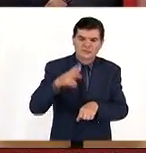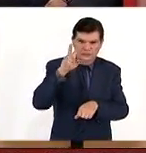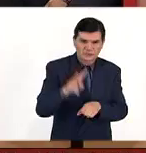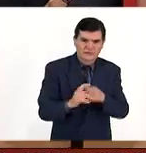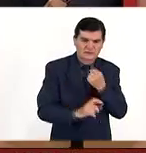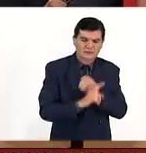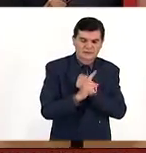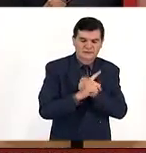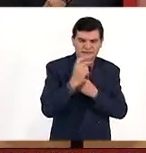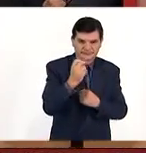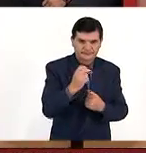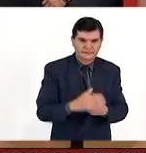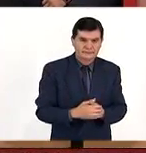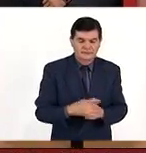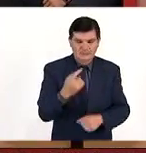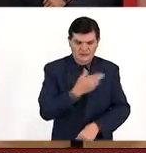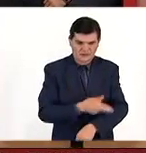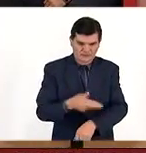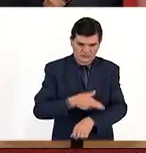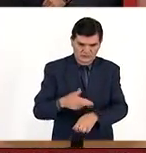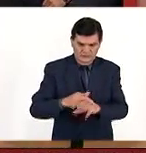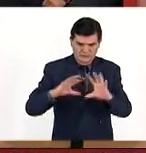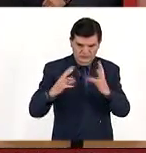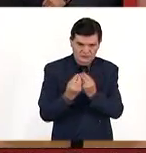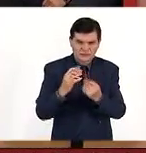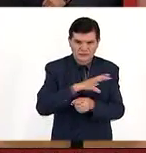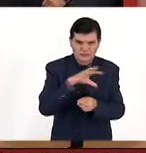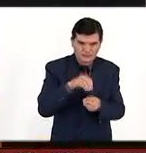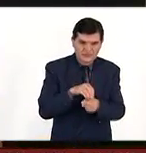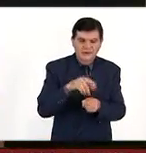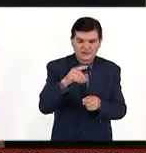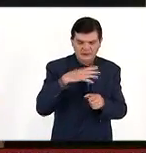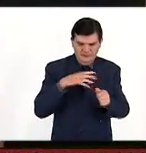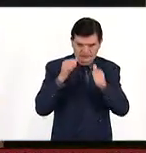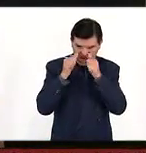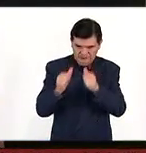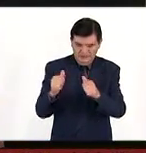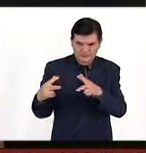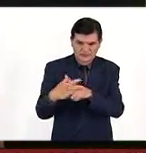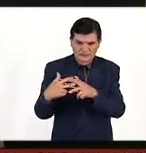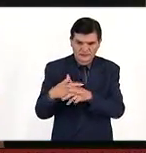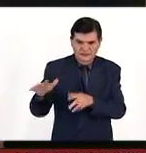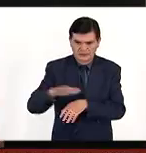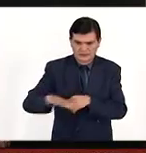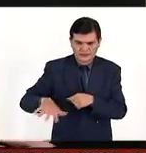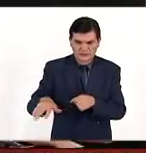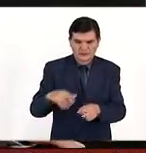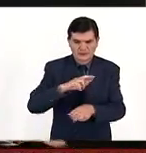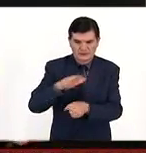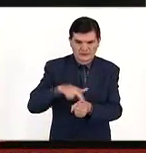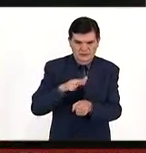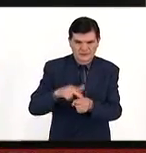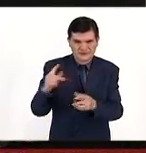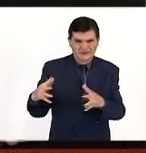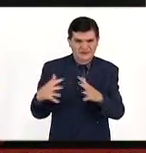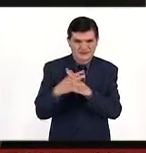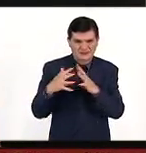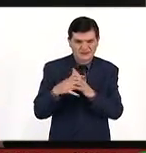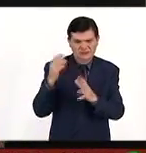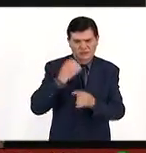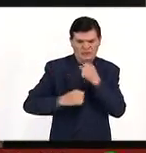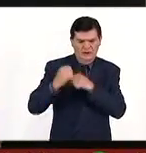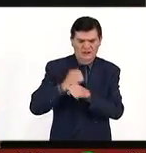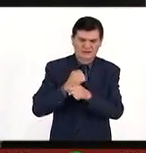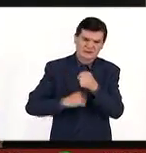este conflicto es una solución integral primero que nada se tendría que poner atención los conflictos regionales en la guerra en cydia por ejemplo lleva muchos